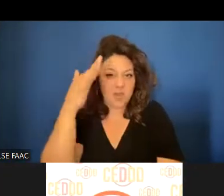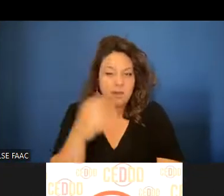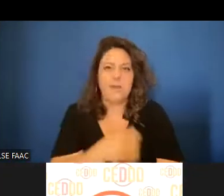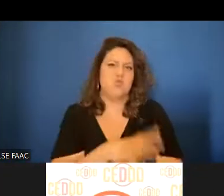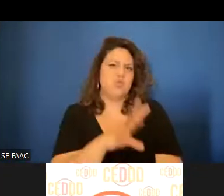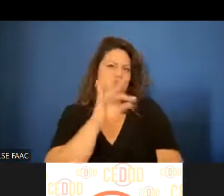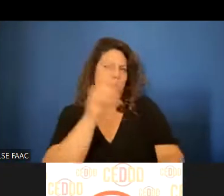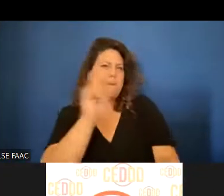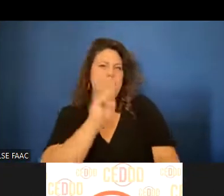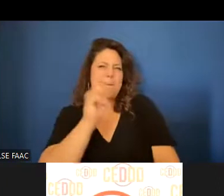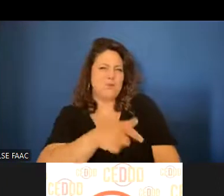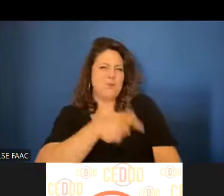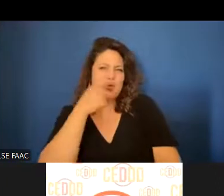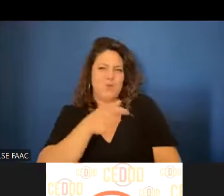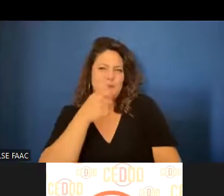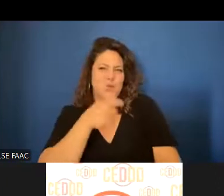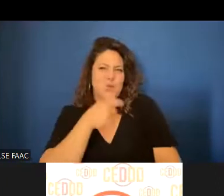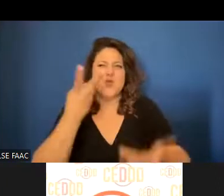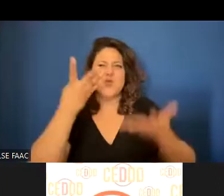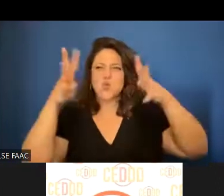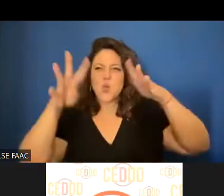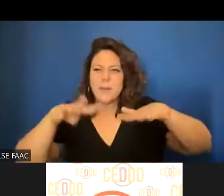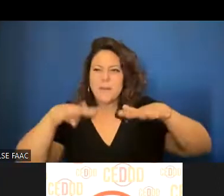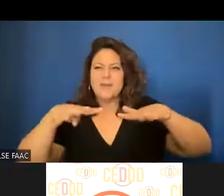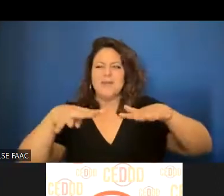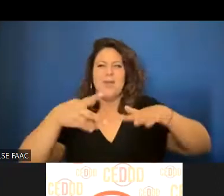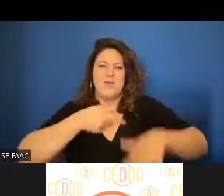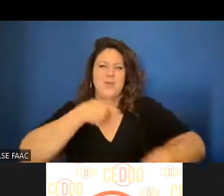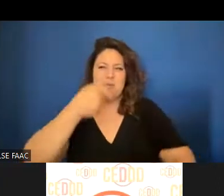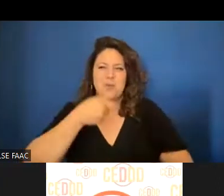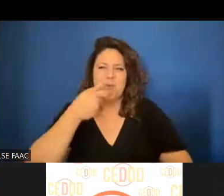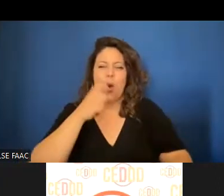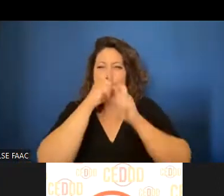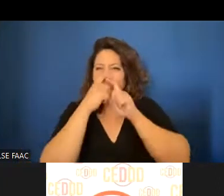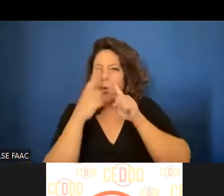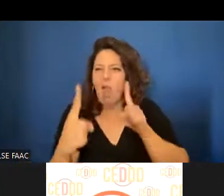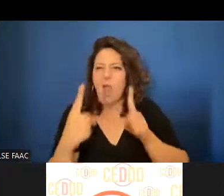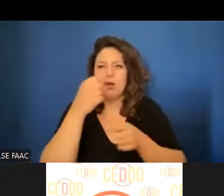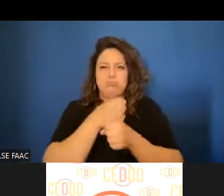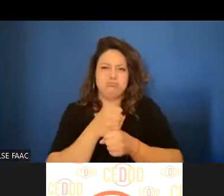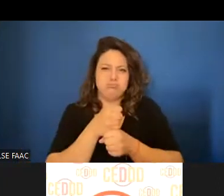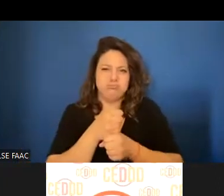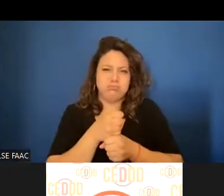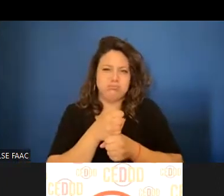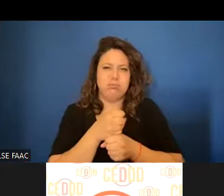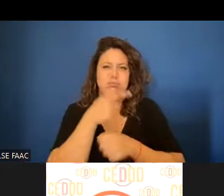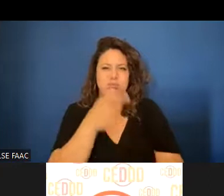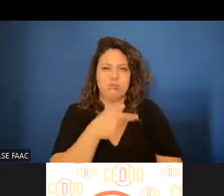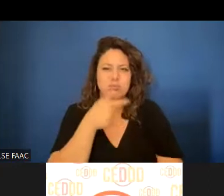exactamente los motivos del despido, pero que, bueno, que la ley nos permite ahora y nos regula el tema de la indemnización.